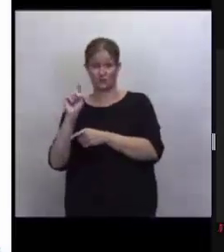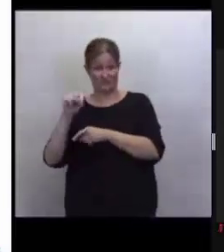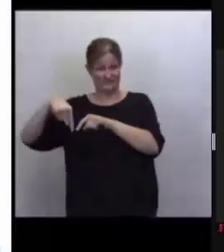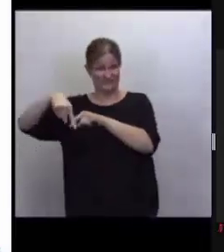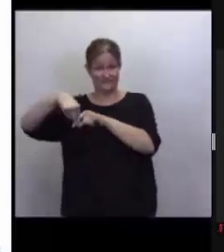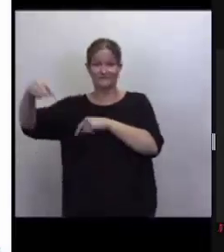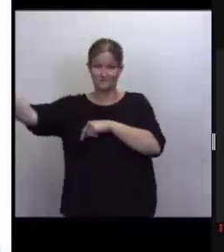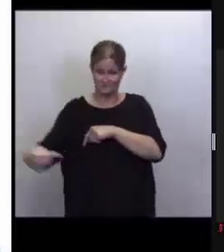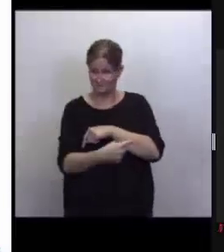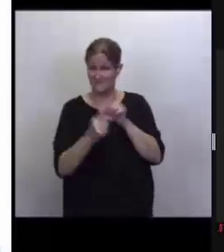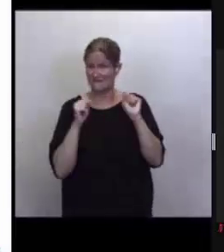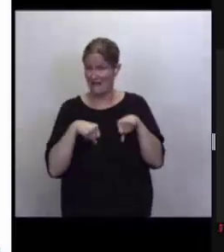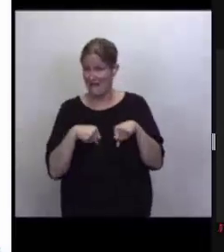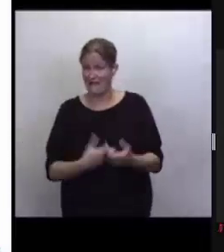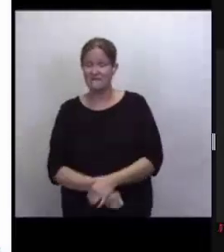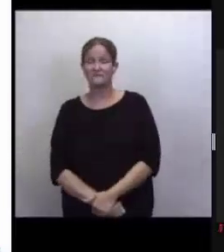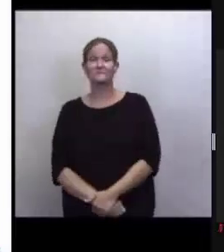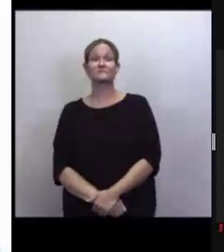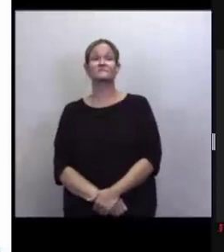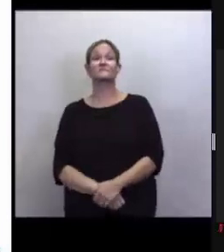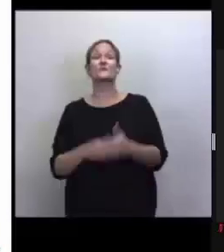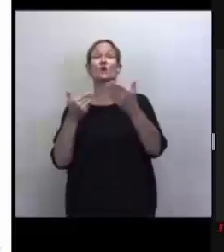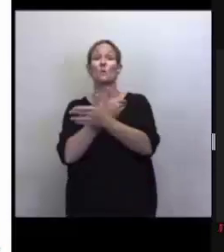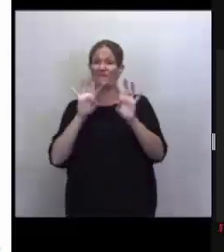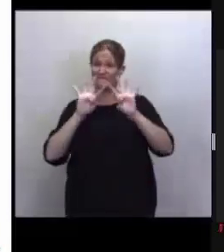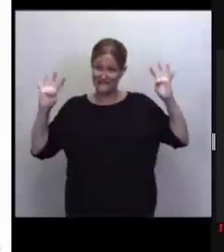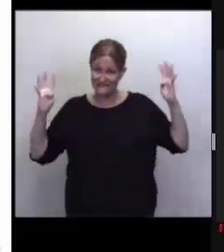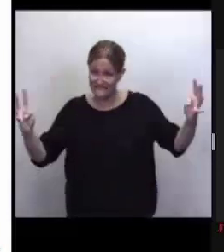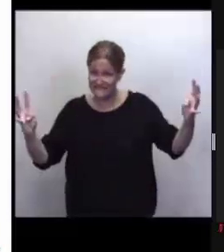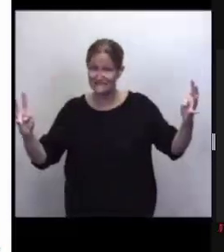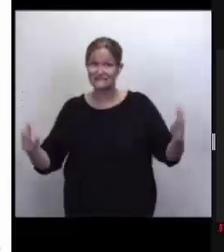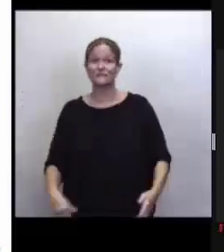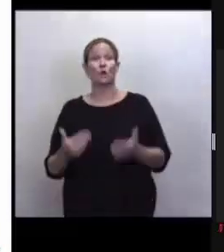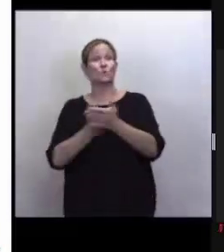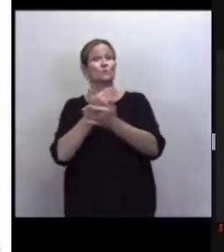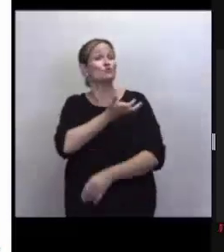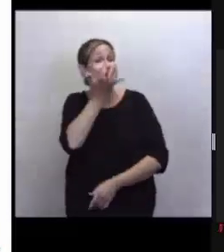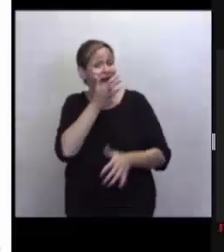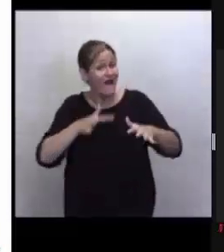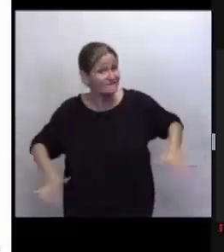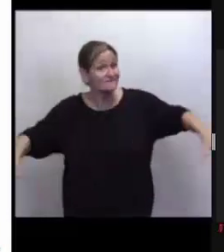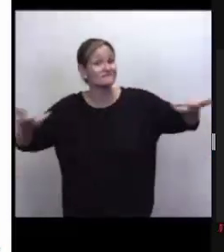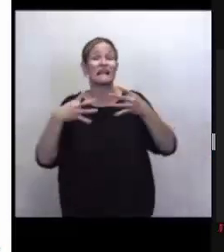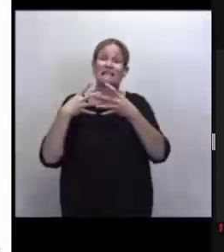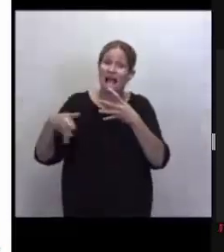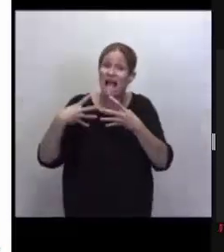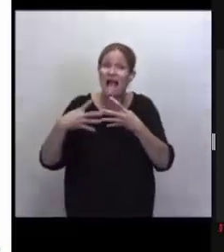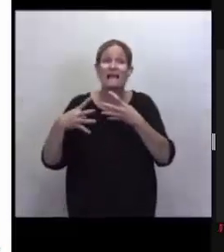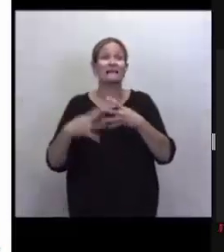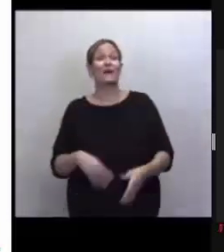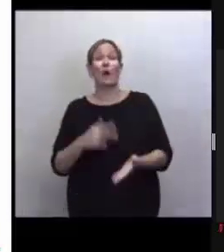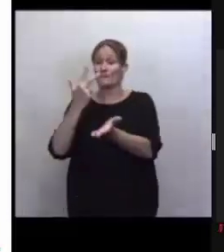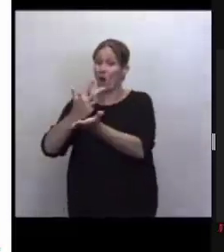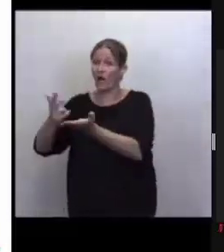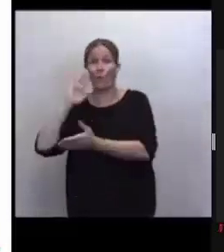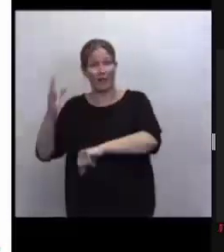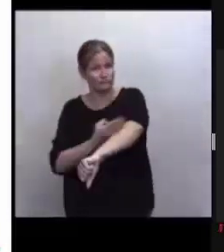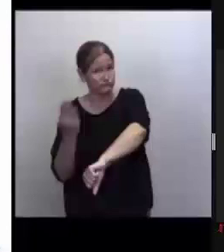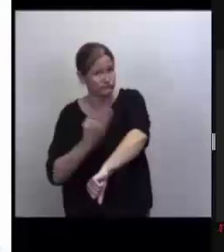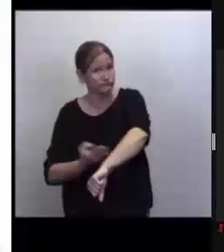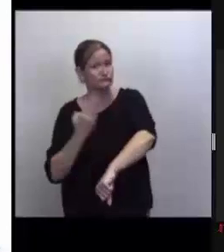nuevas cercas, una área de césped nivelada que se vuelva a sembrar, accesos peatonales y mejoras en el